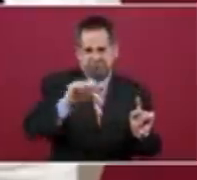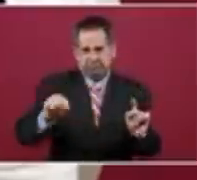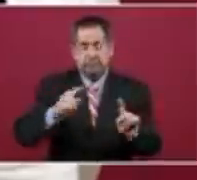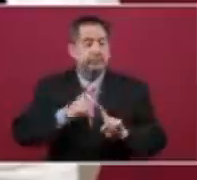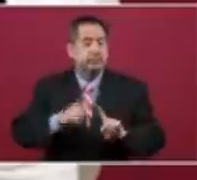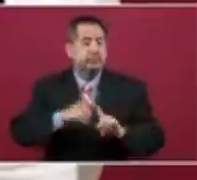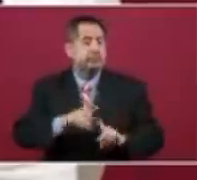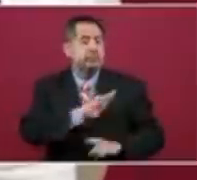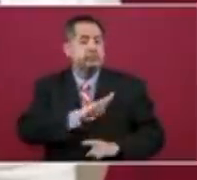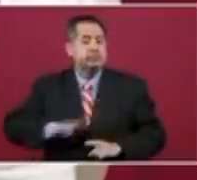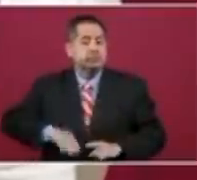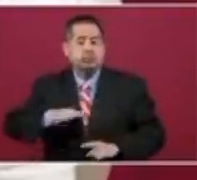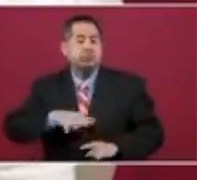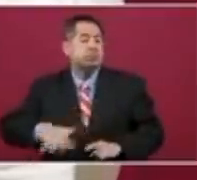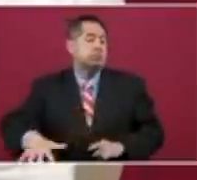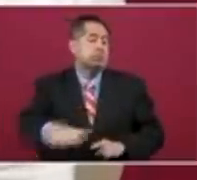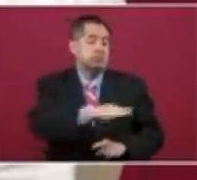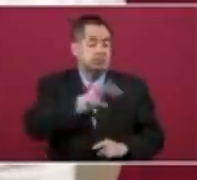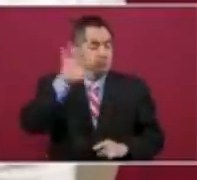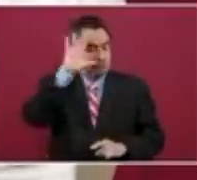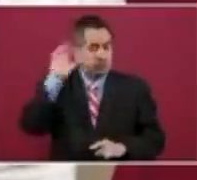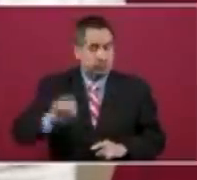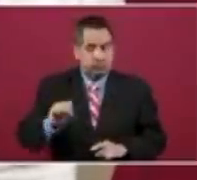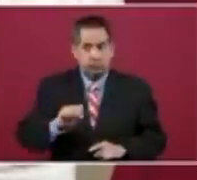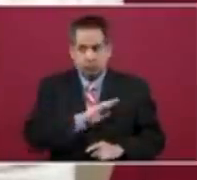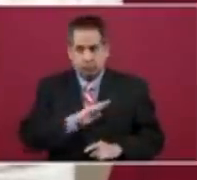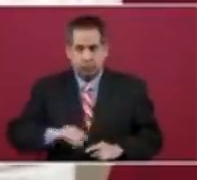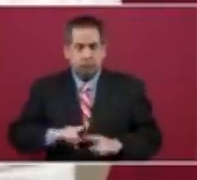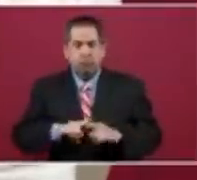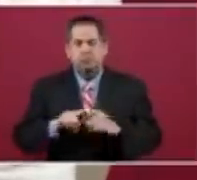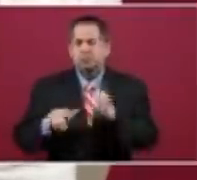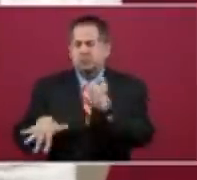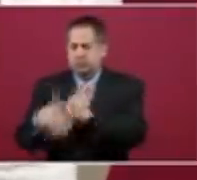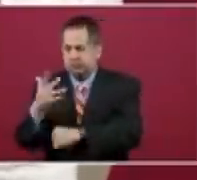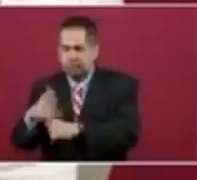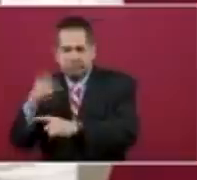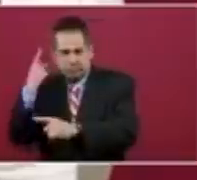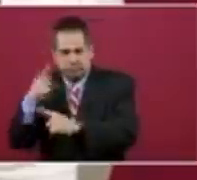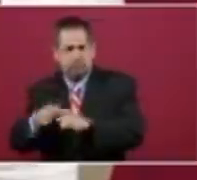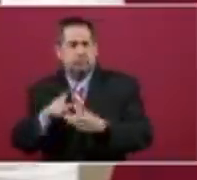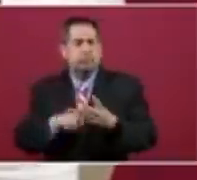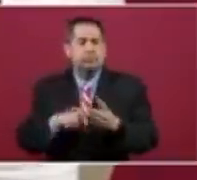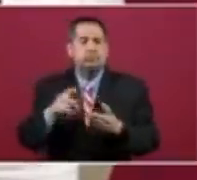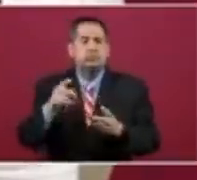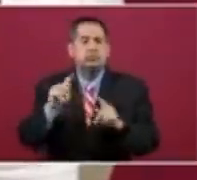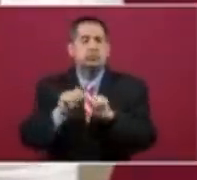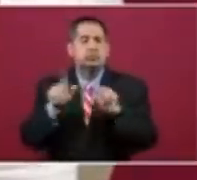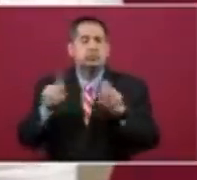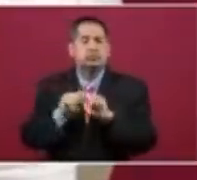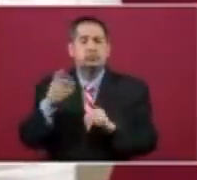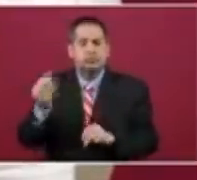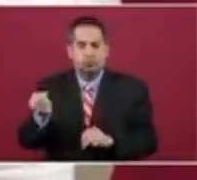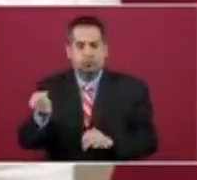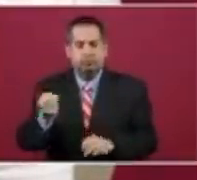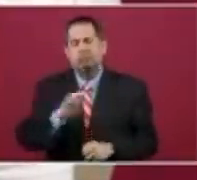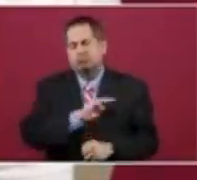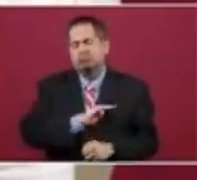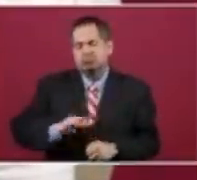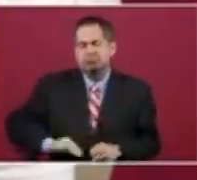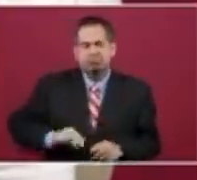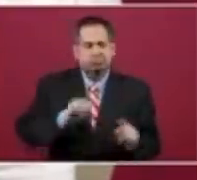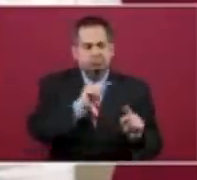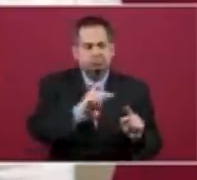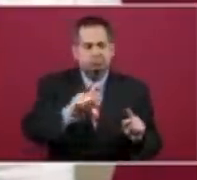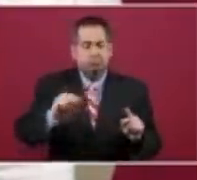que actualmente tiene Morelos, 15 de Puebla y 9 de Tlaxcala, que se eligieron aquellos municipios por